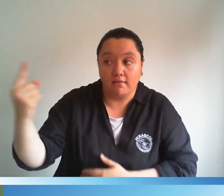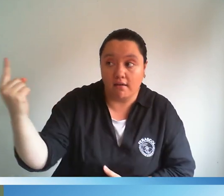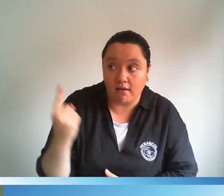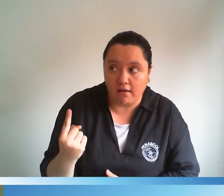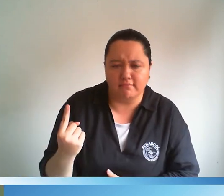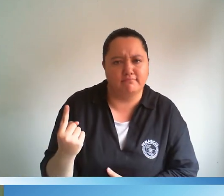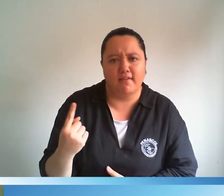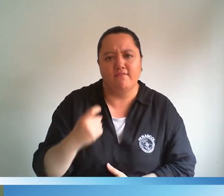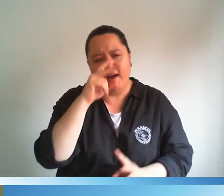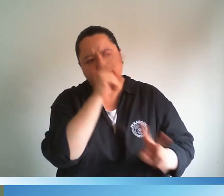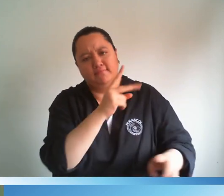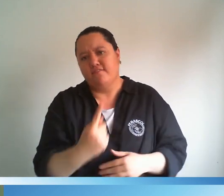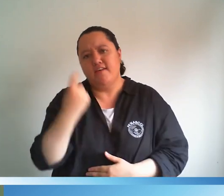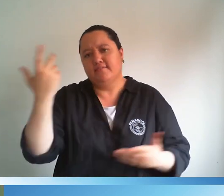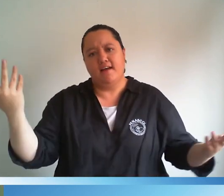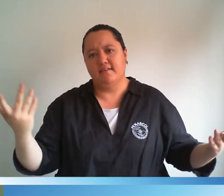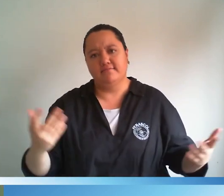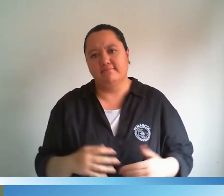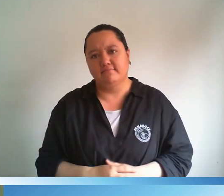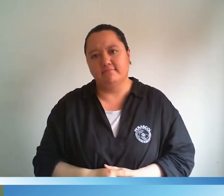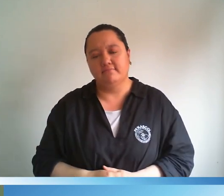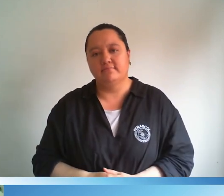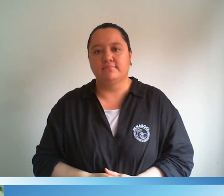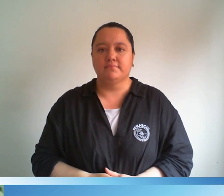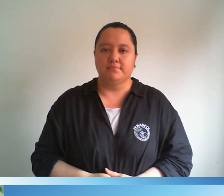alguien llega tarde, te está faltando el respeto.